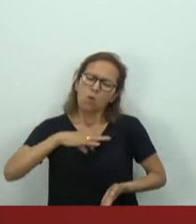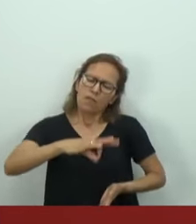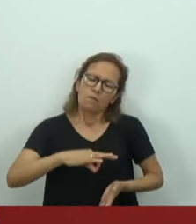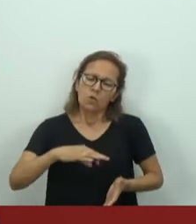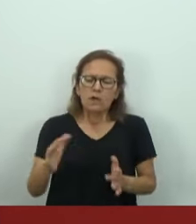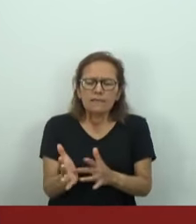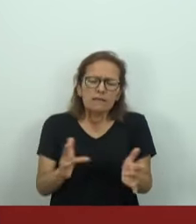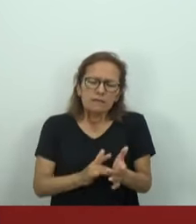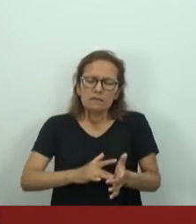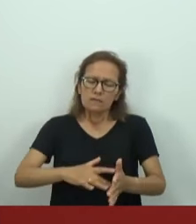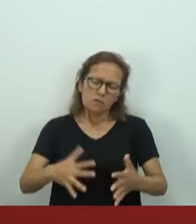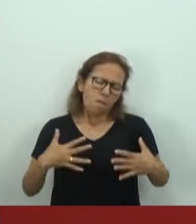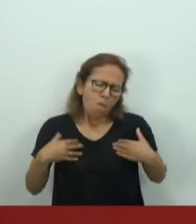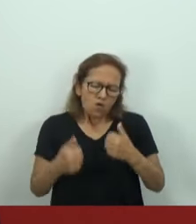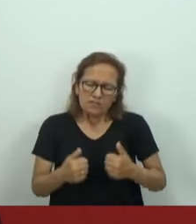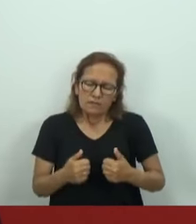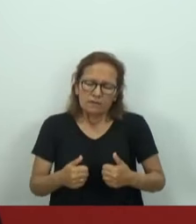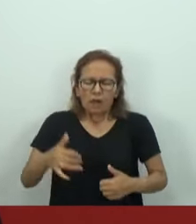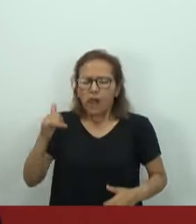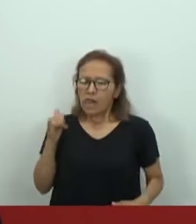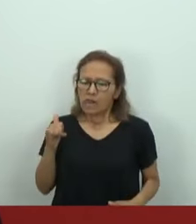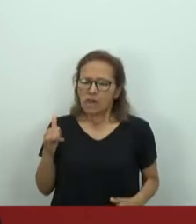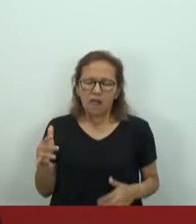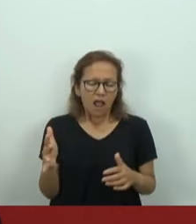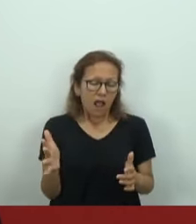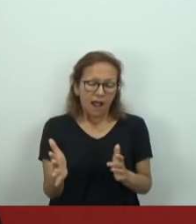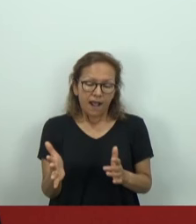tanto poder. La sangre de Jesucristo